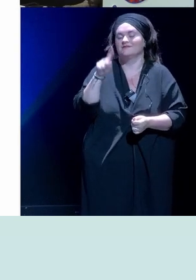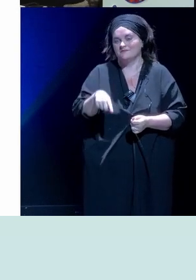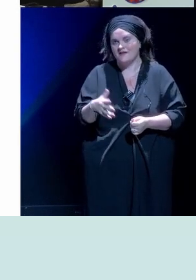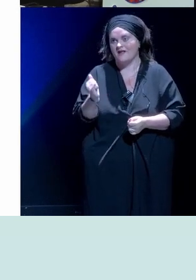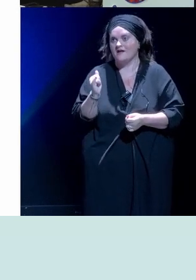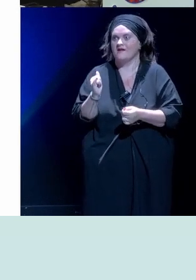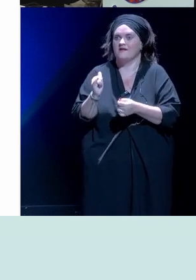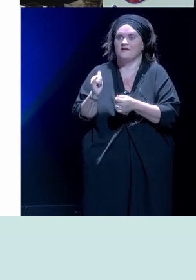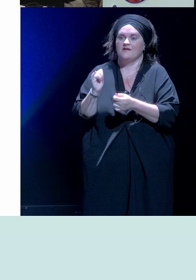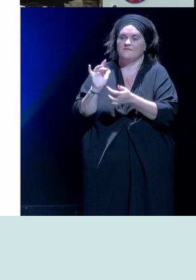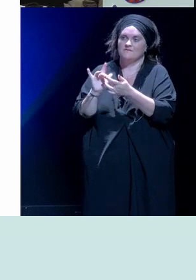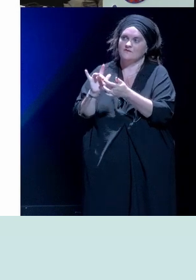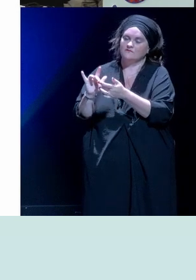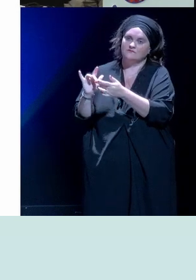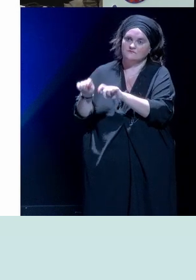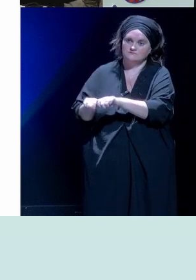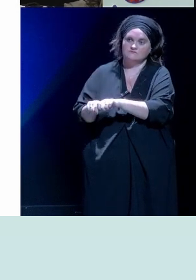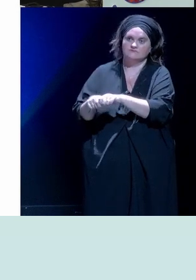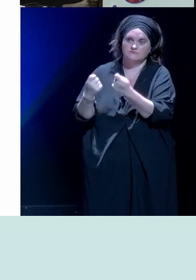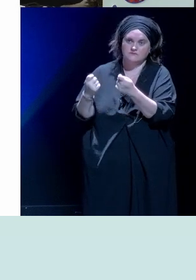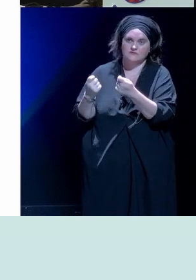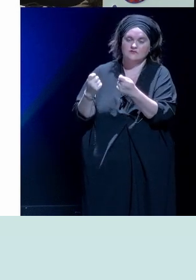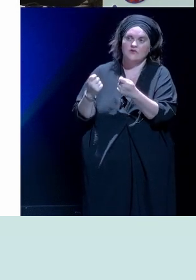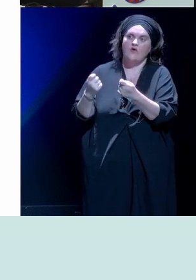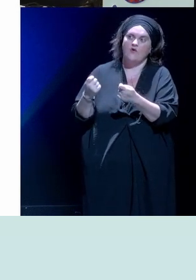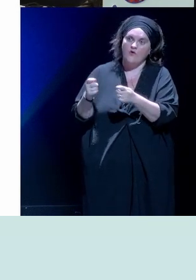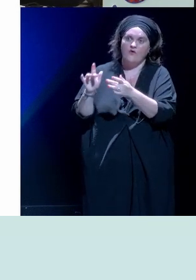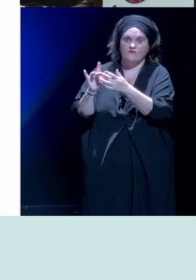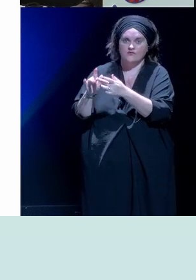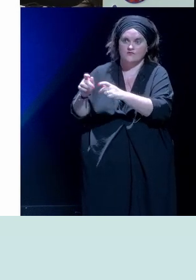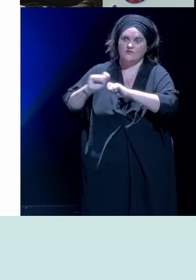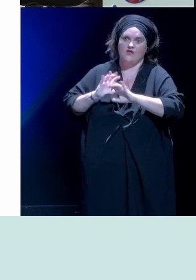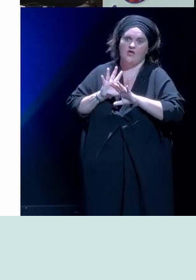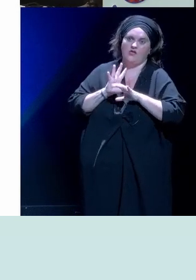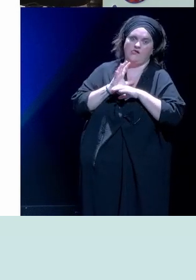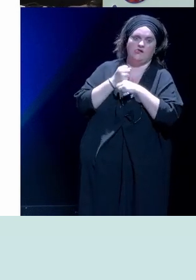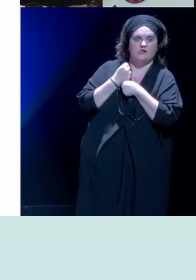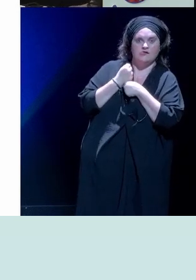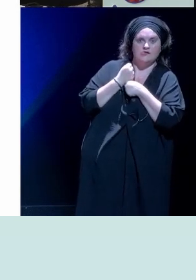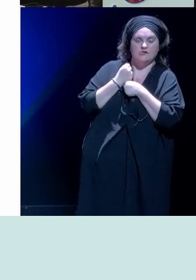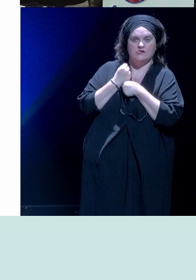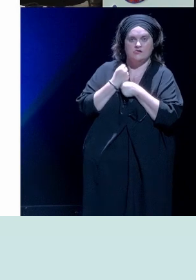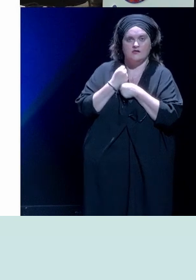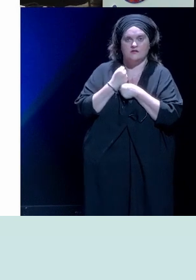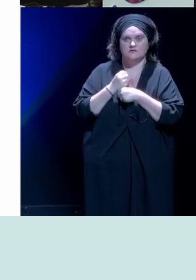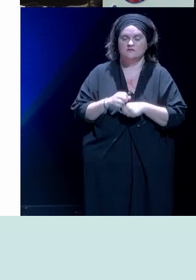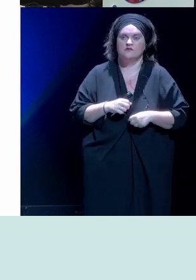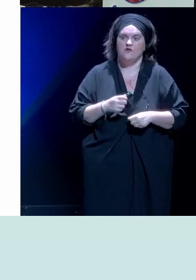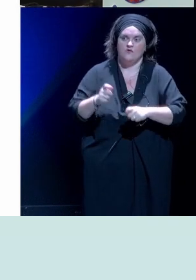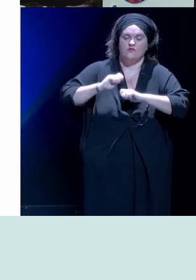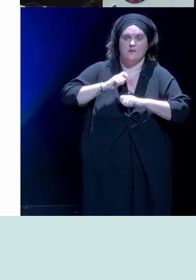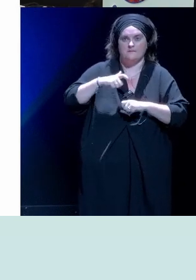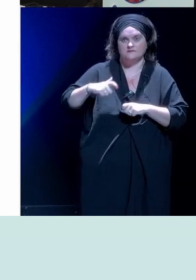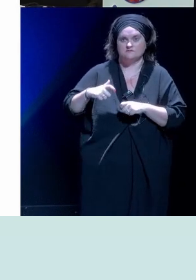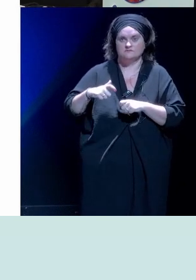rotos o vínculos que pueden ser opresores o que pueden hacer que esa persona sea más frágil.